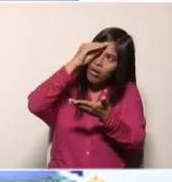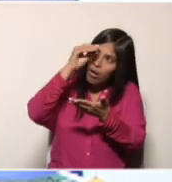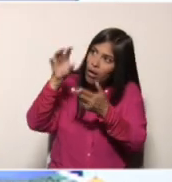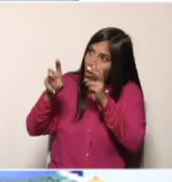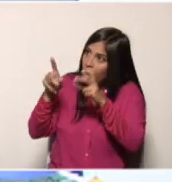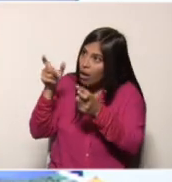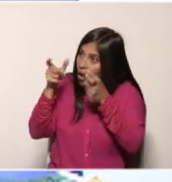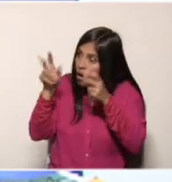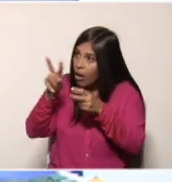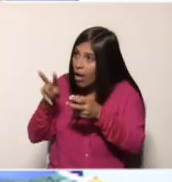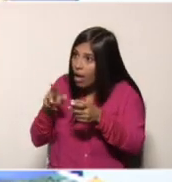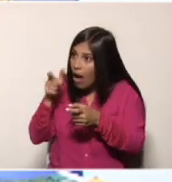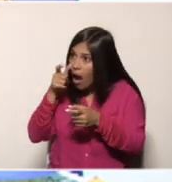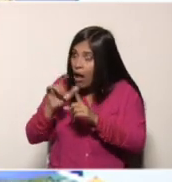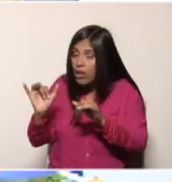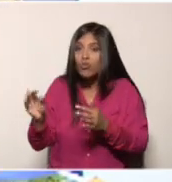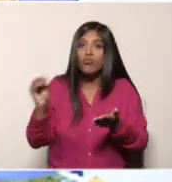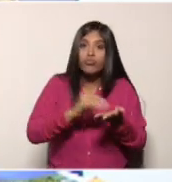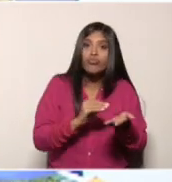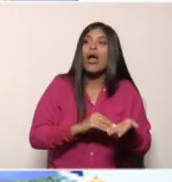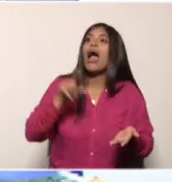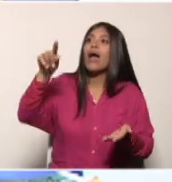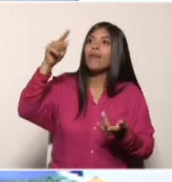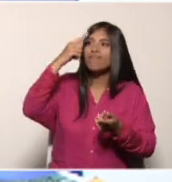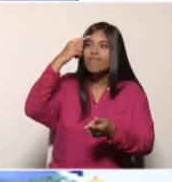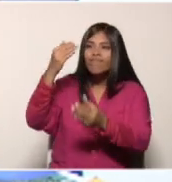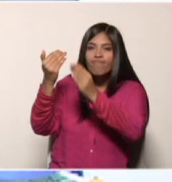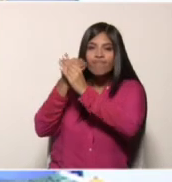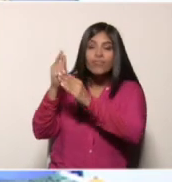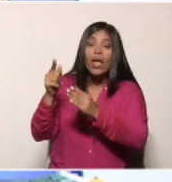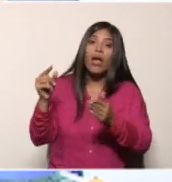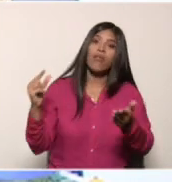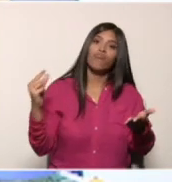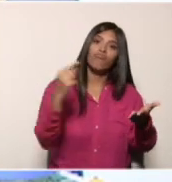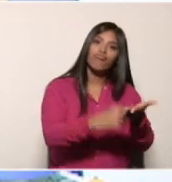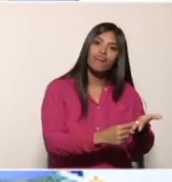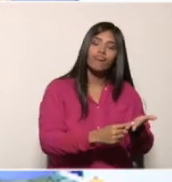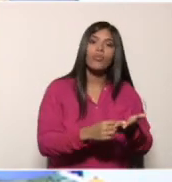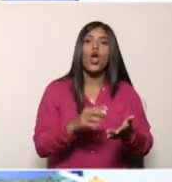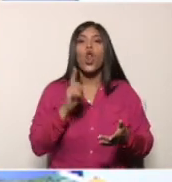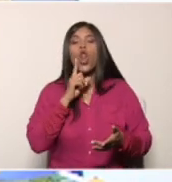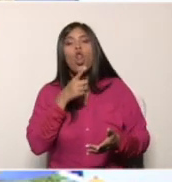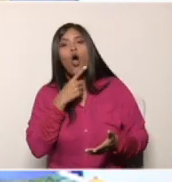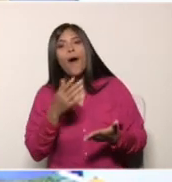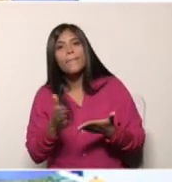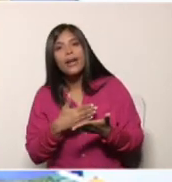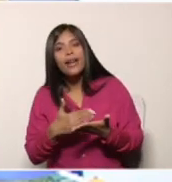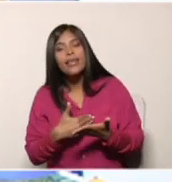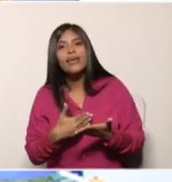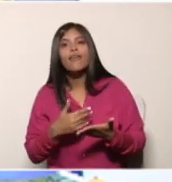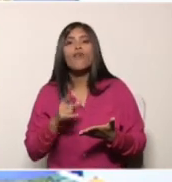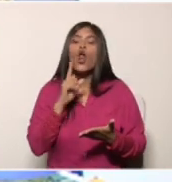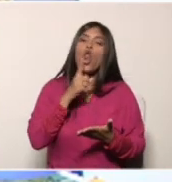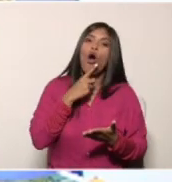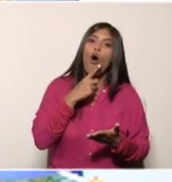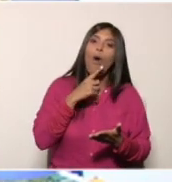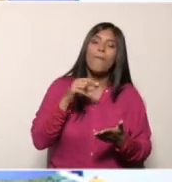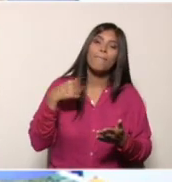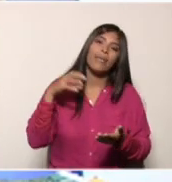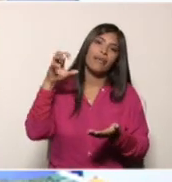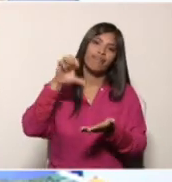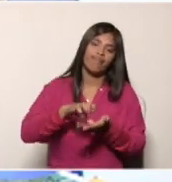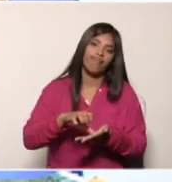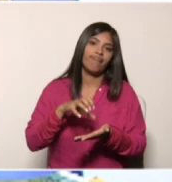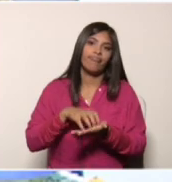web donde investigamos, el nombre del libro, en la ciudad donde está hecho ese libro, el nombre del